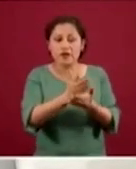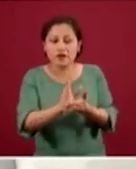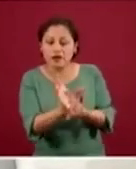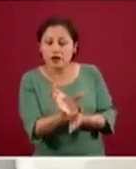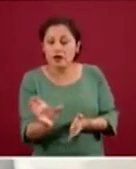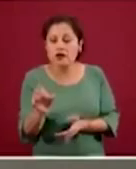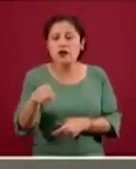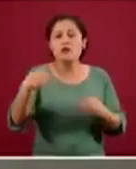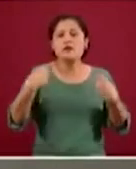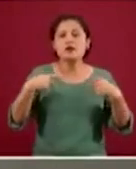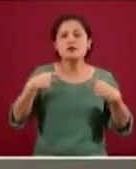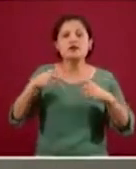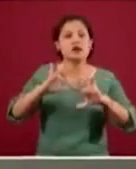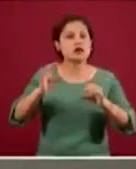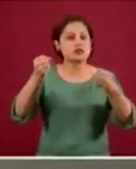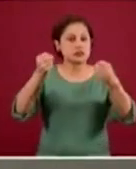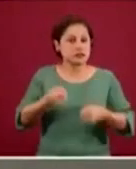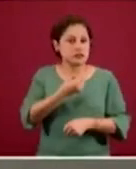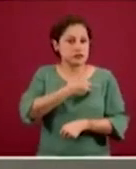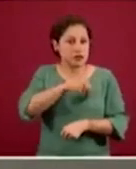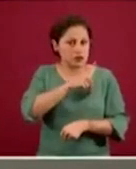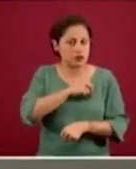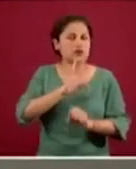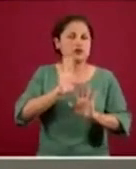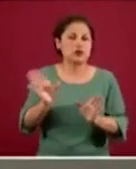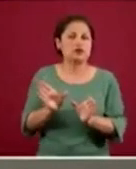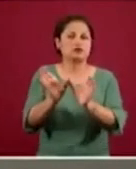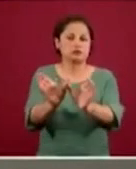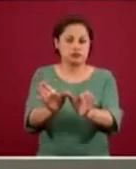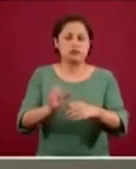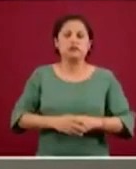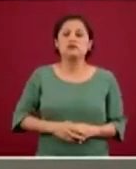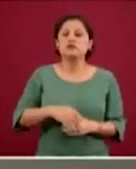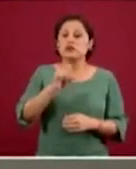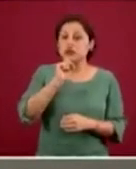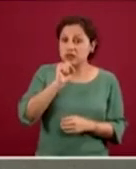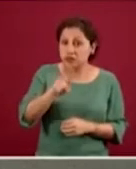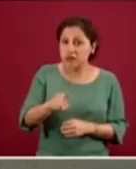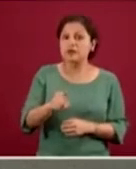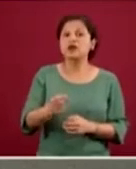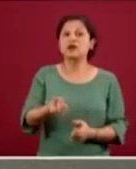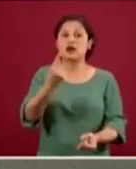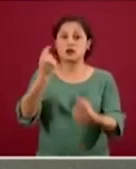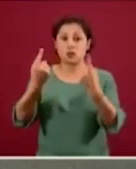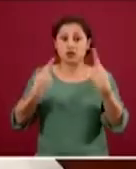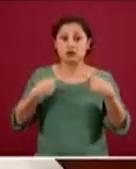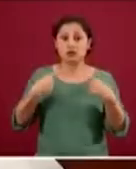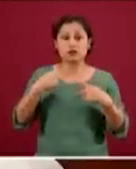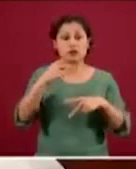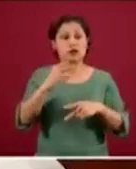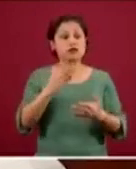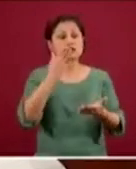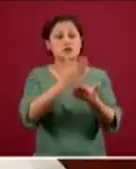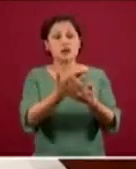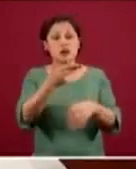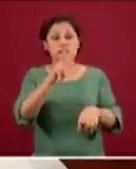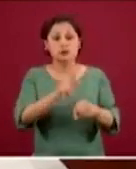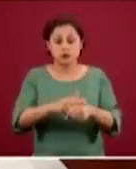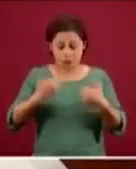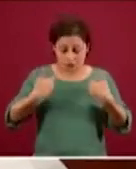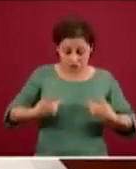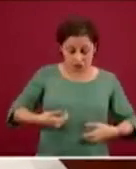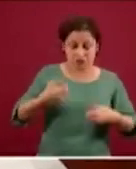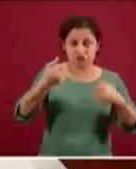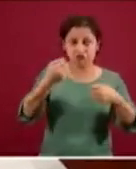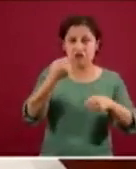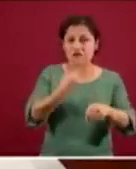muchos de estos aunque estamos en la fase 2 todavía de retirar a los pacientes referenciarlos a otros hospitales y esto es